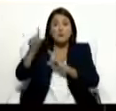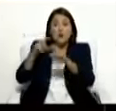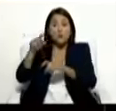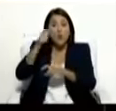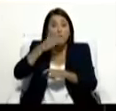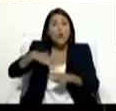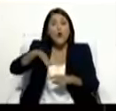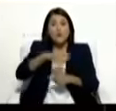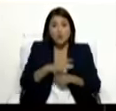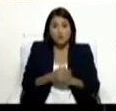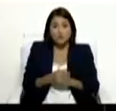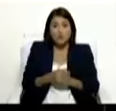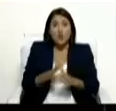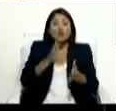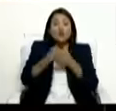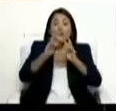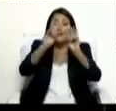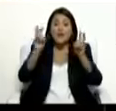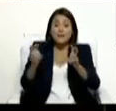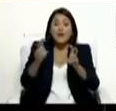trascendencia.